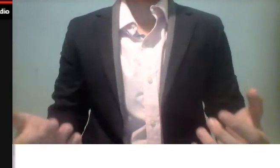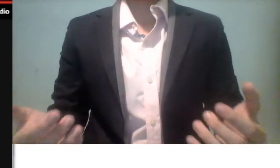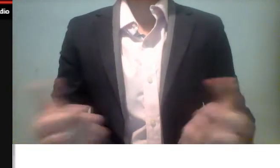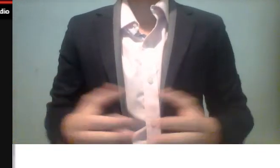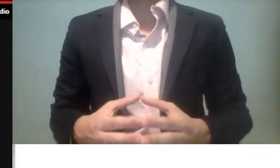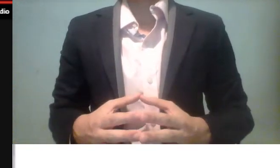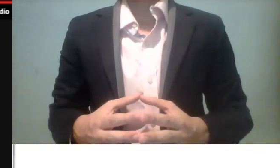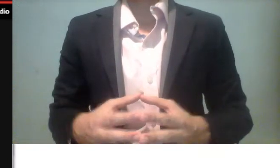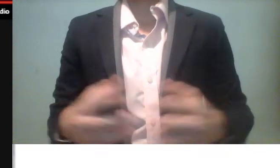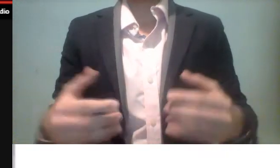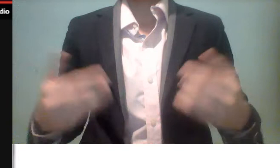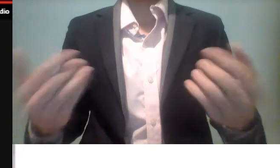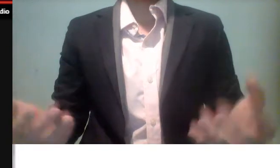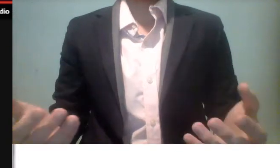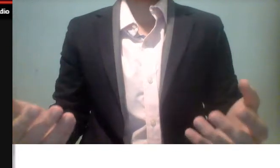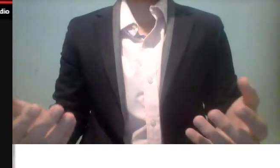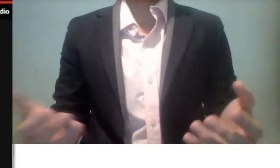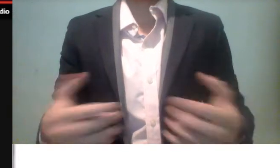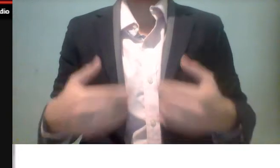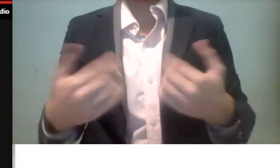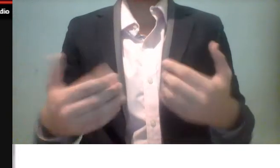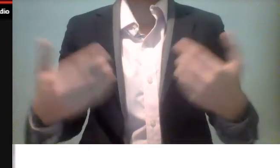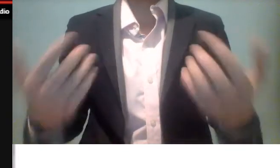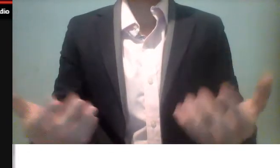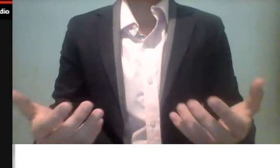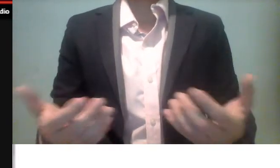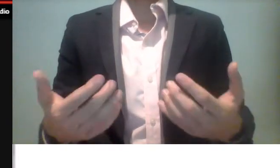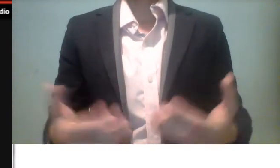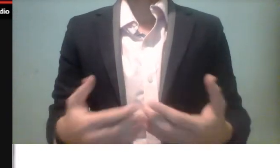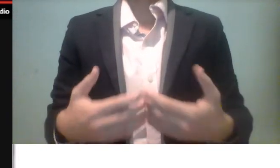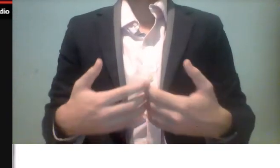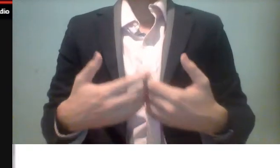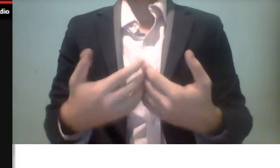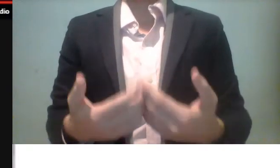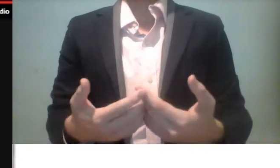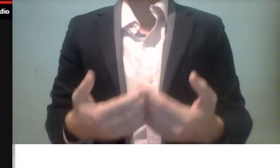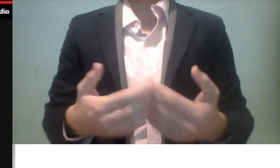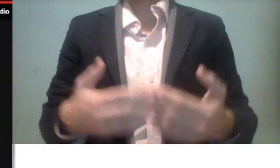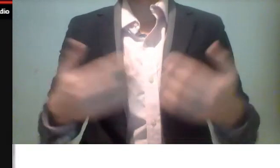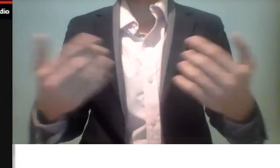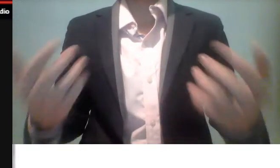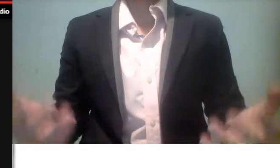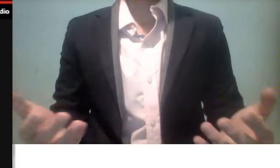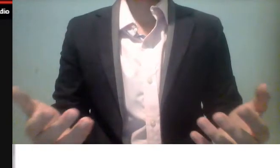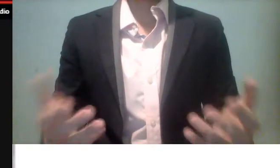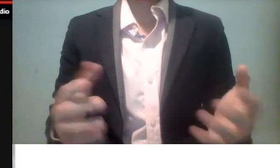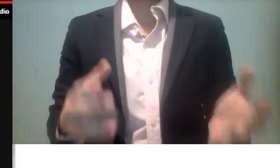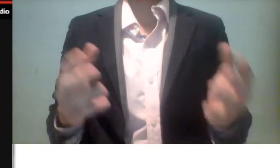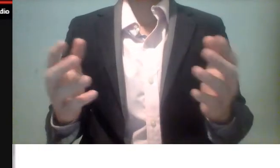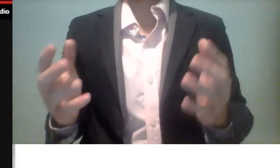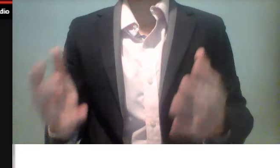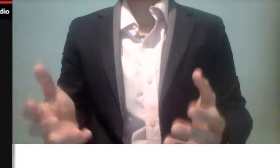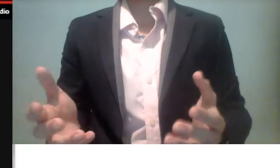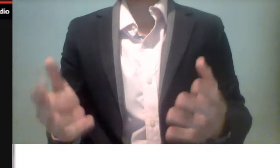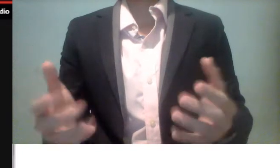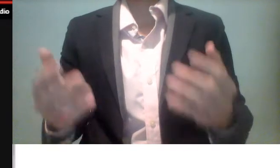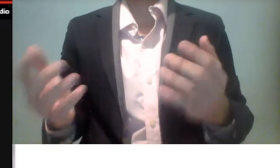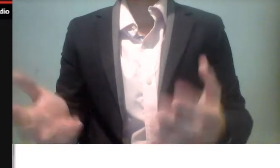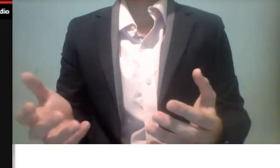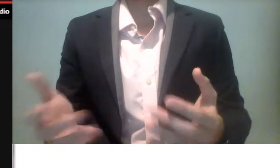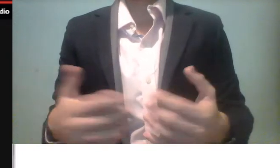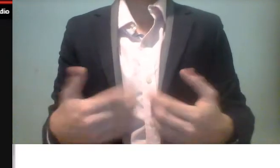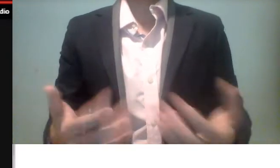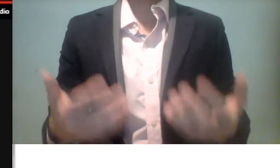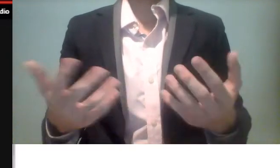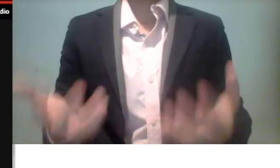responsable de este tipo de cosas fue Miguel Ángel Mancera, aunque diga que no. Y esto lo comento porque es casi imposible que esta persona no se haya